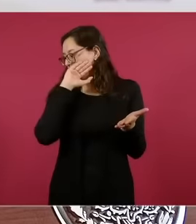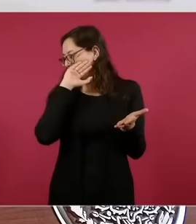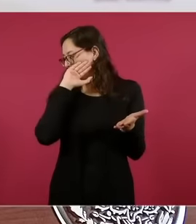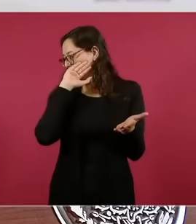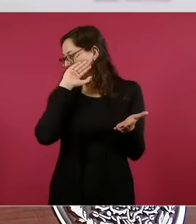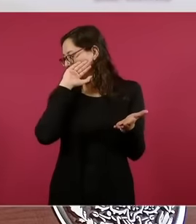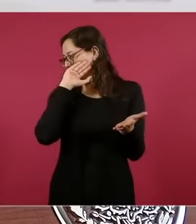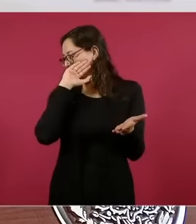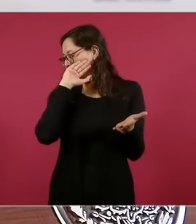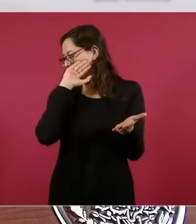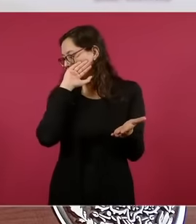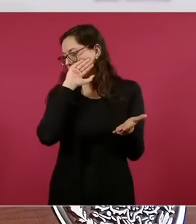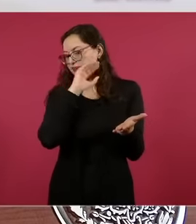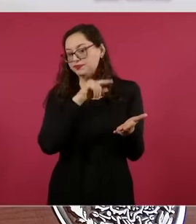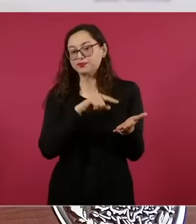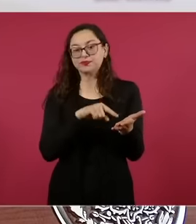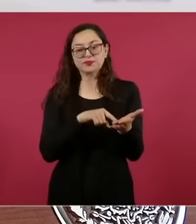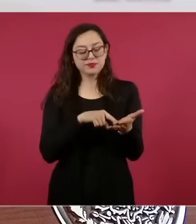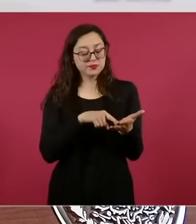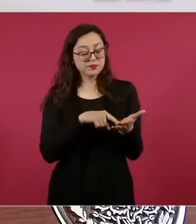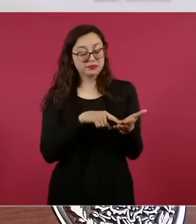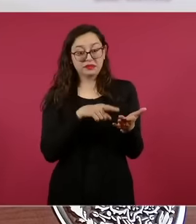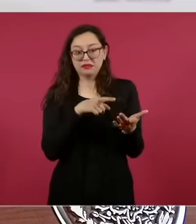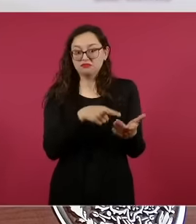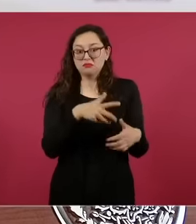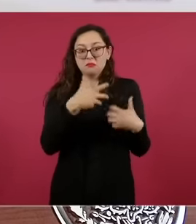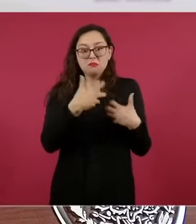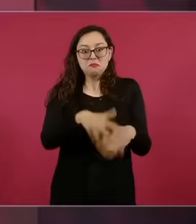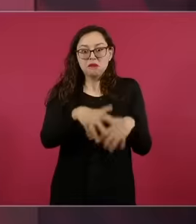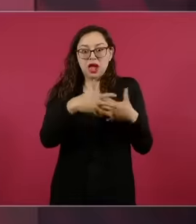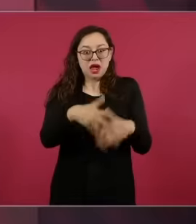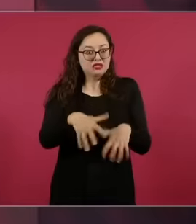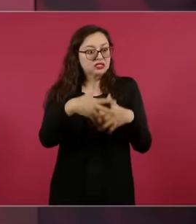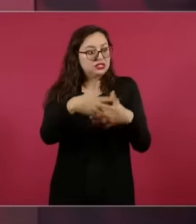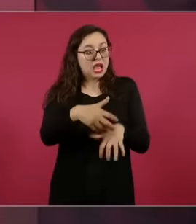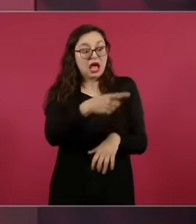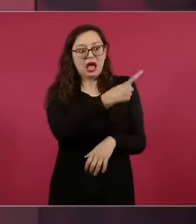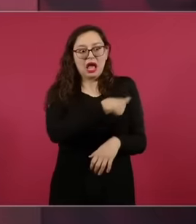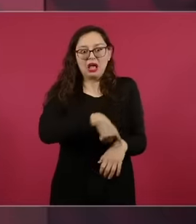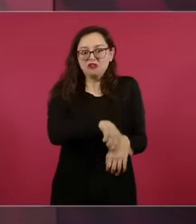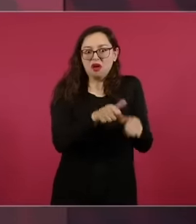a la marcha, como nunca. Y el